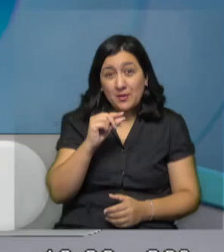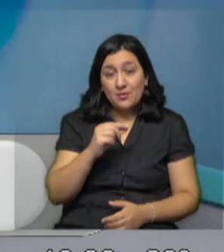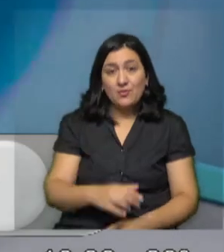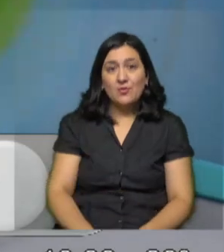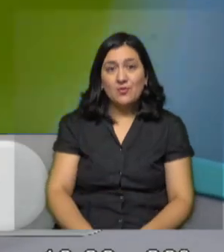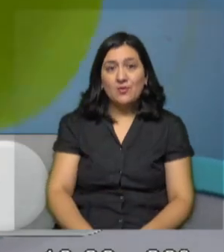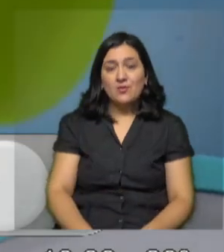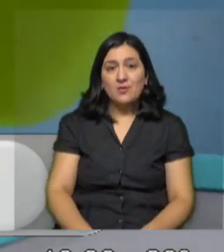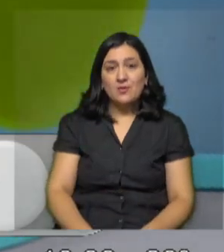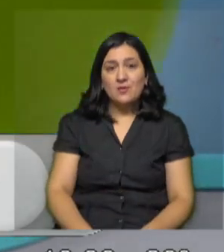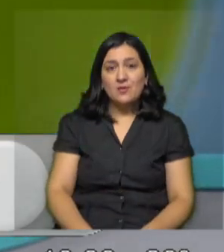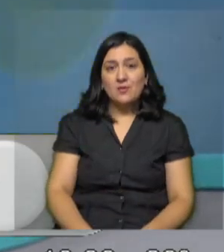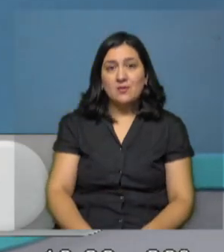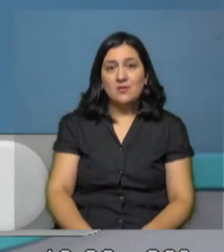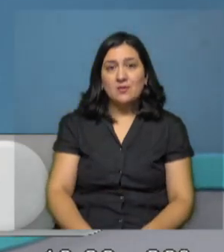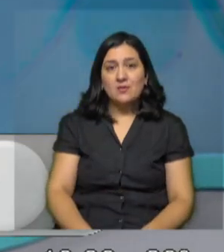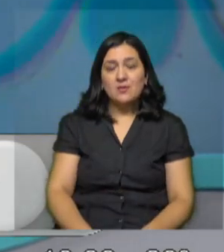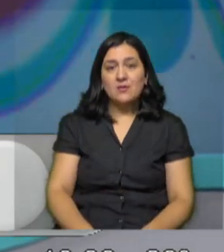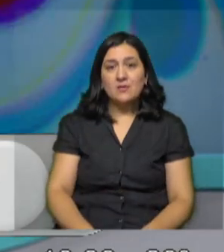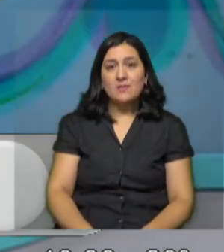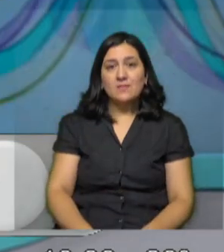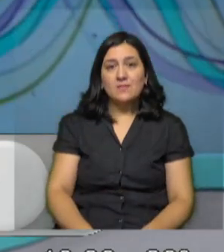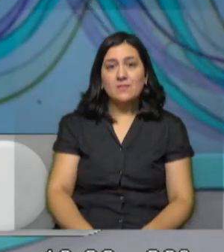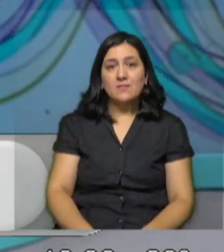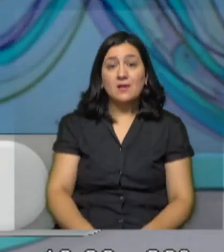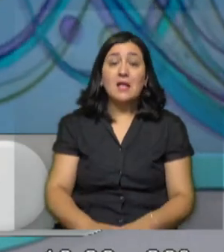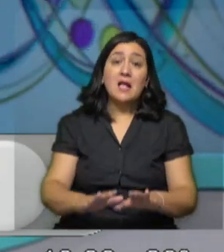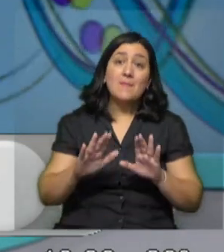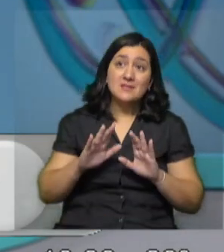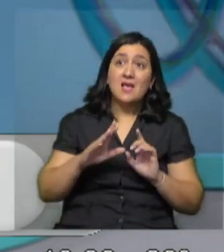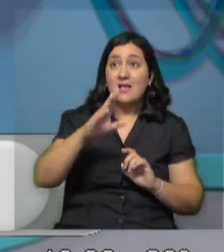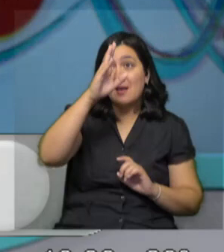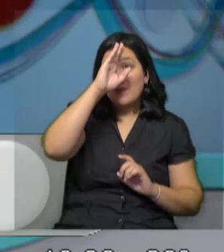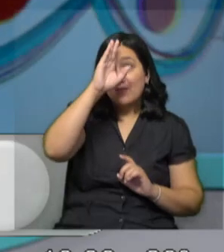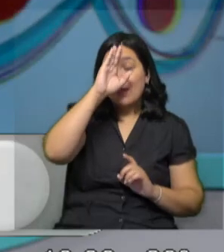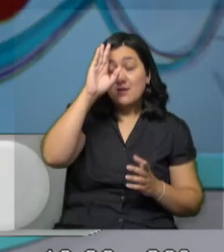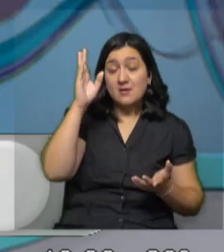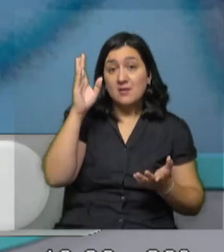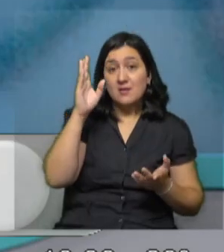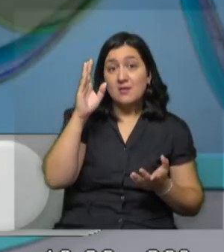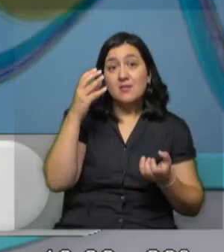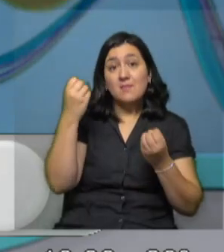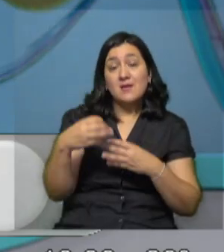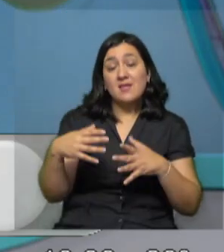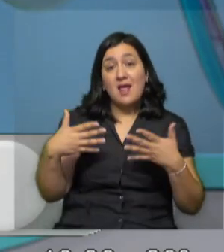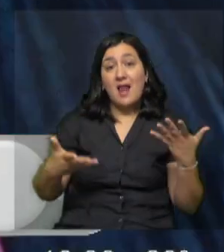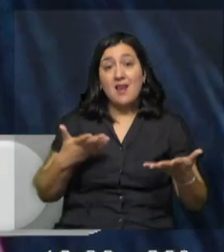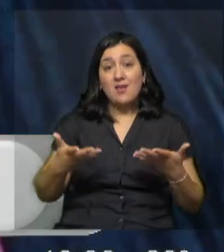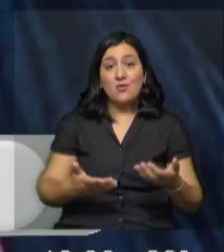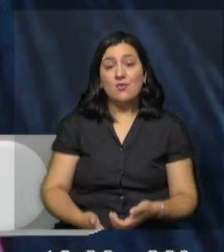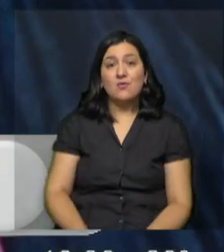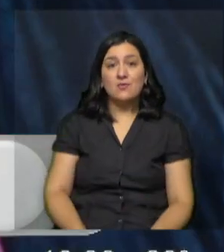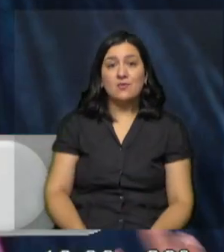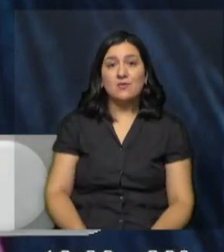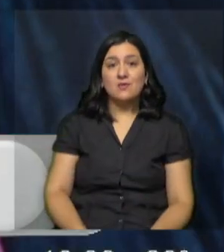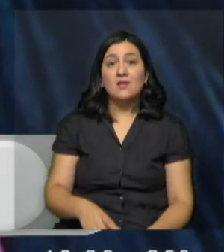fuera sin hacer plancha ni nada, ¿no? Que capaz que también hay que aprender desde perder algo. Sí,